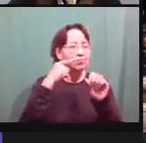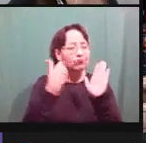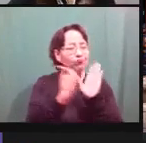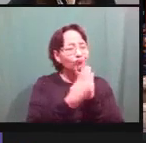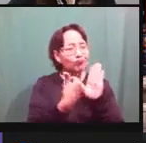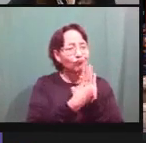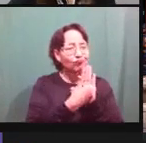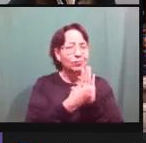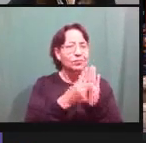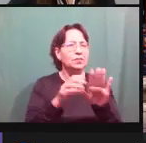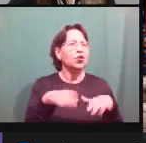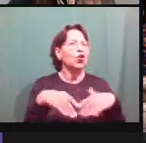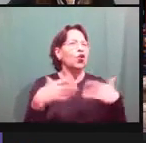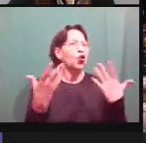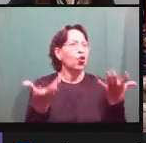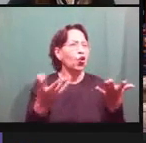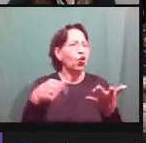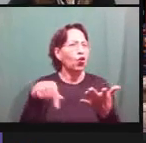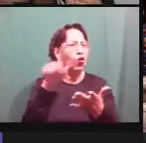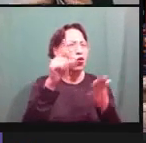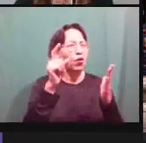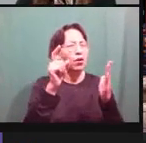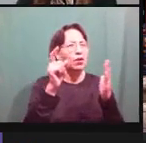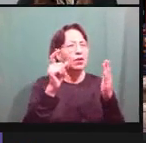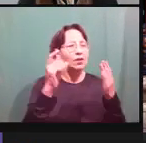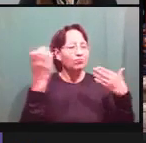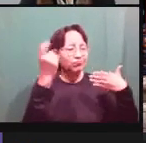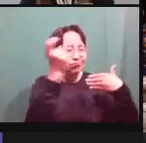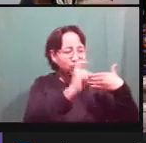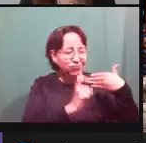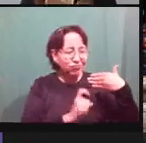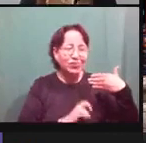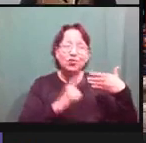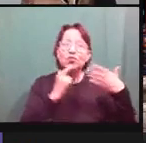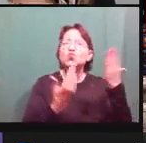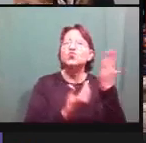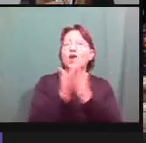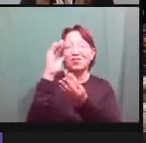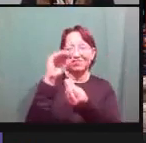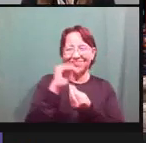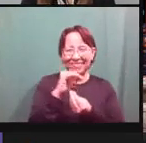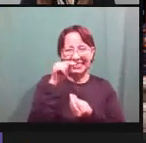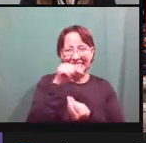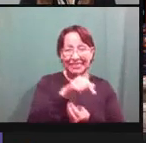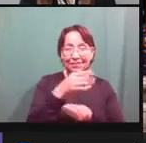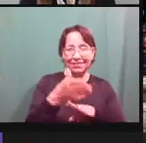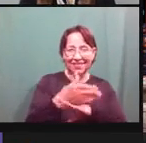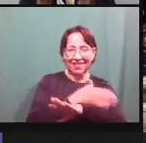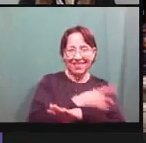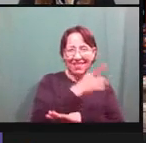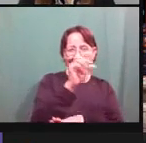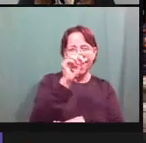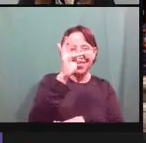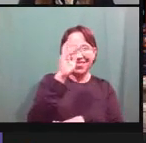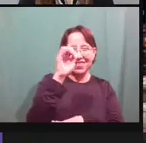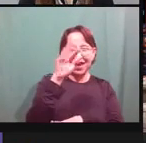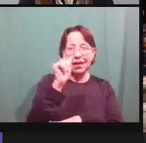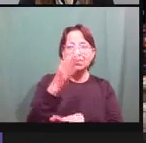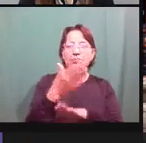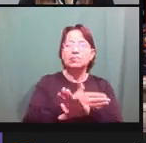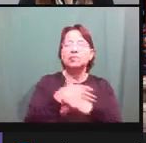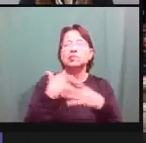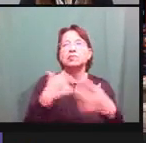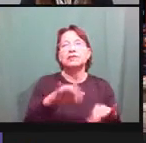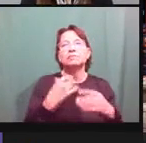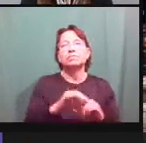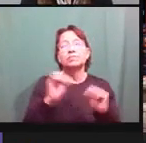poco cómo se ponen este graffiti como estos nuevos patrimonios, así como lo decías anteriormente, Tatiana. Es clarísimo y pues